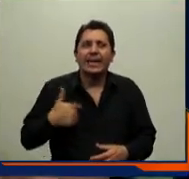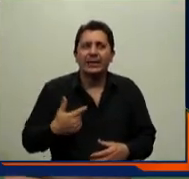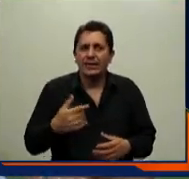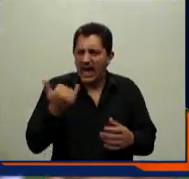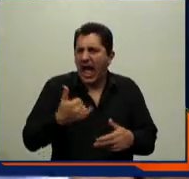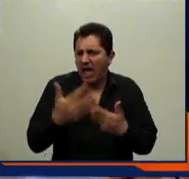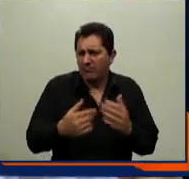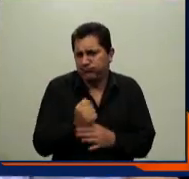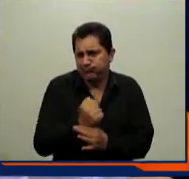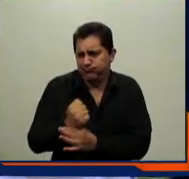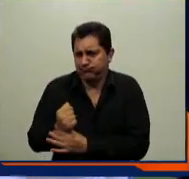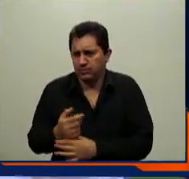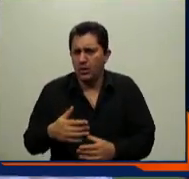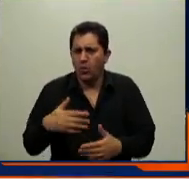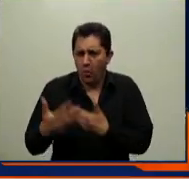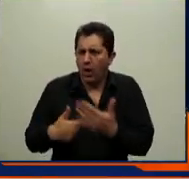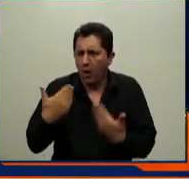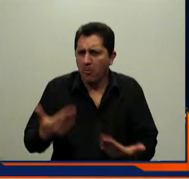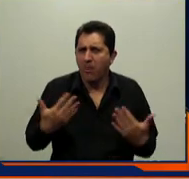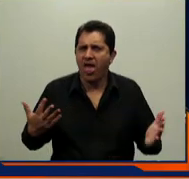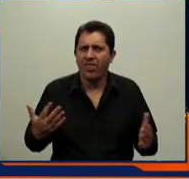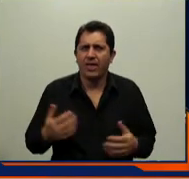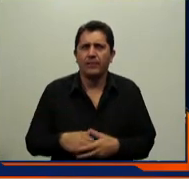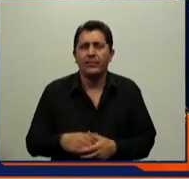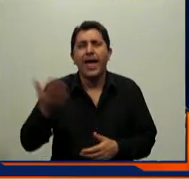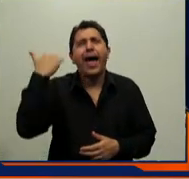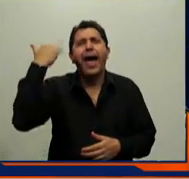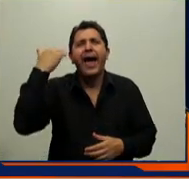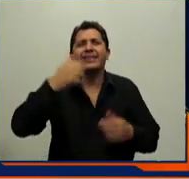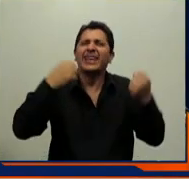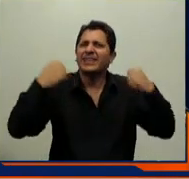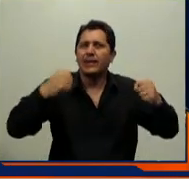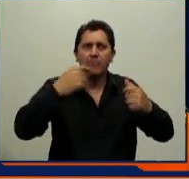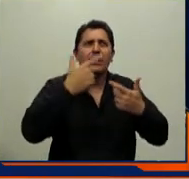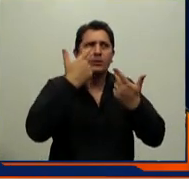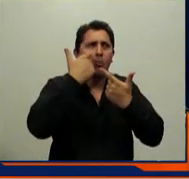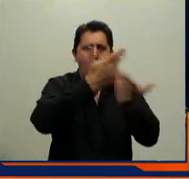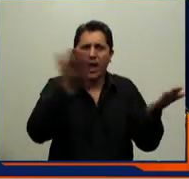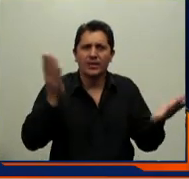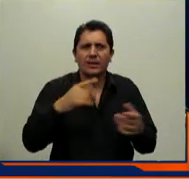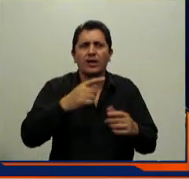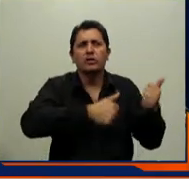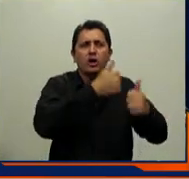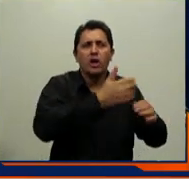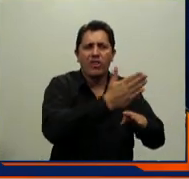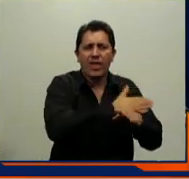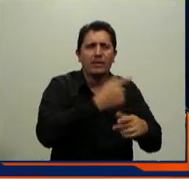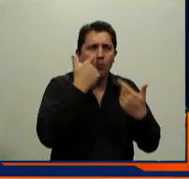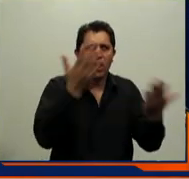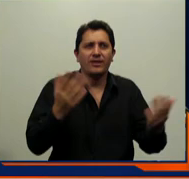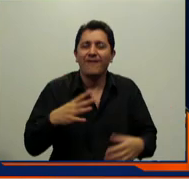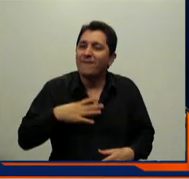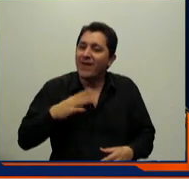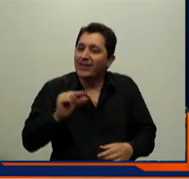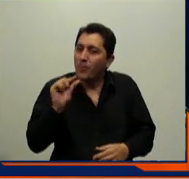jugadoras para hacerlo. Tiene el juego, lo hemos demostrado en entrenamientos y en torneos anteriores. Quizás nos está faltando un